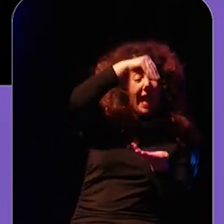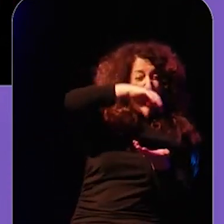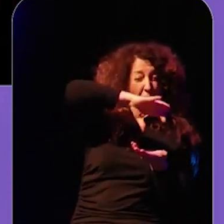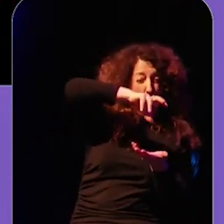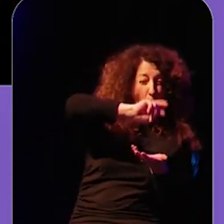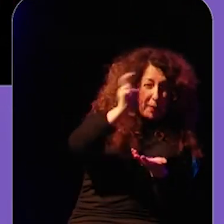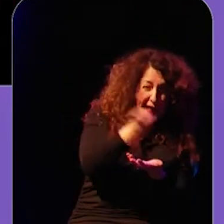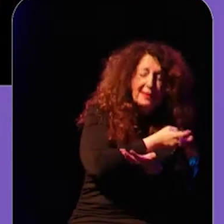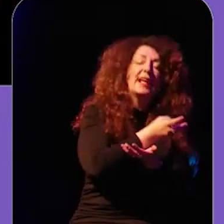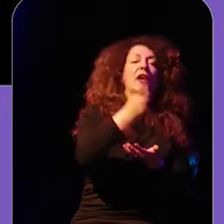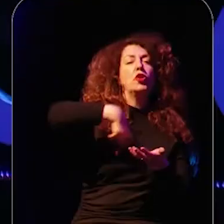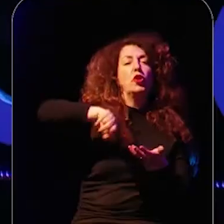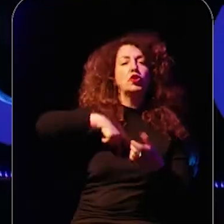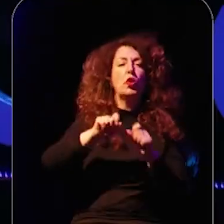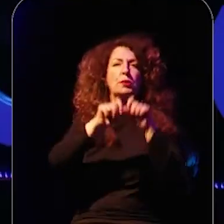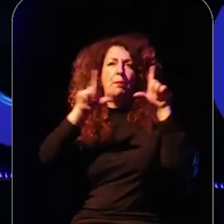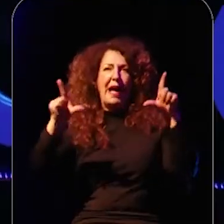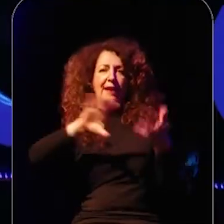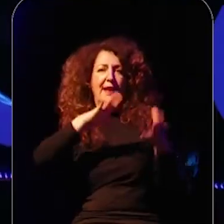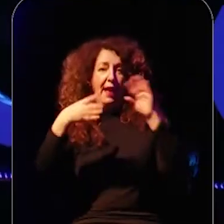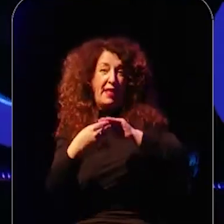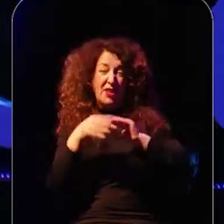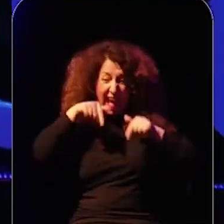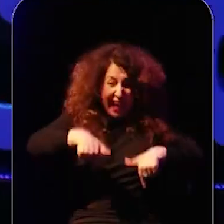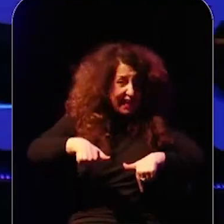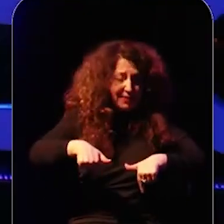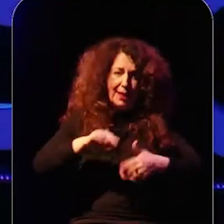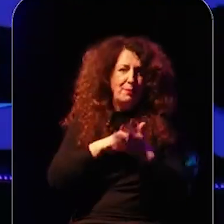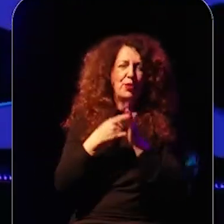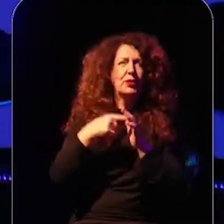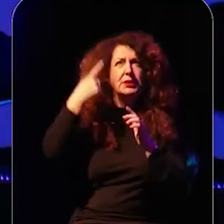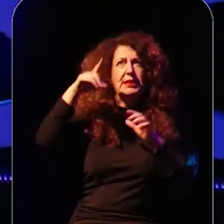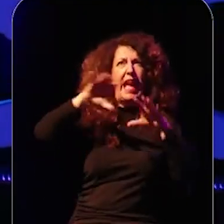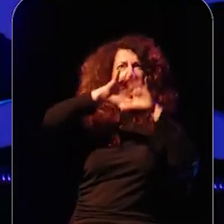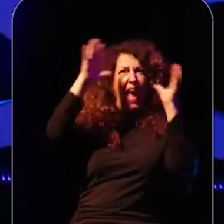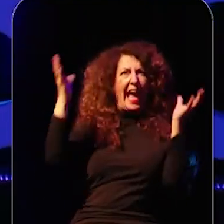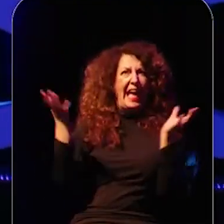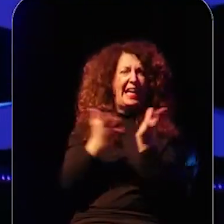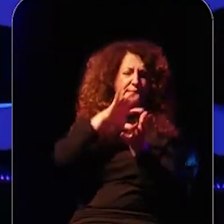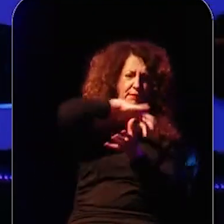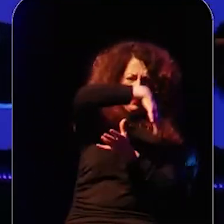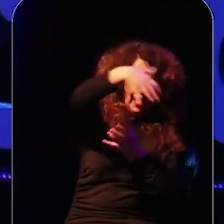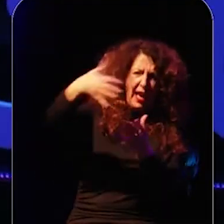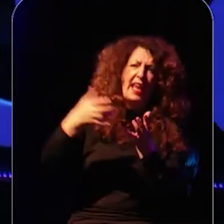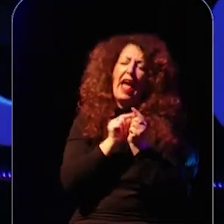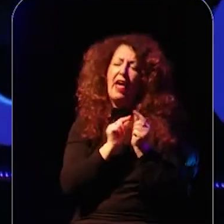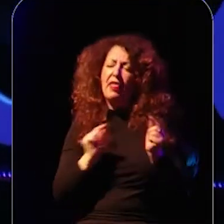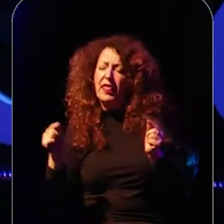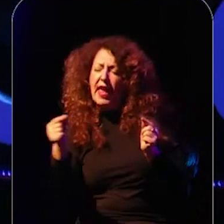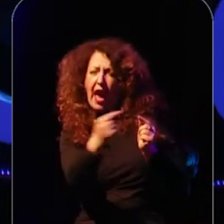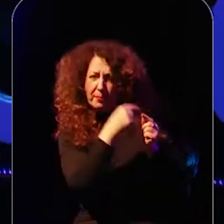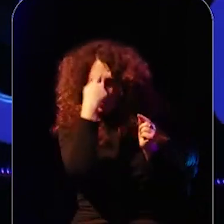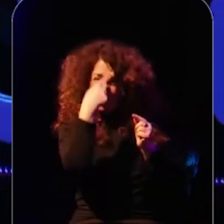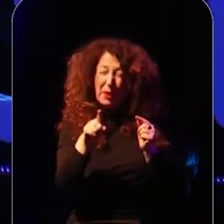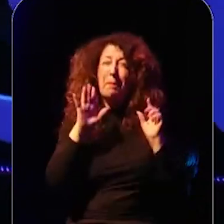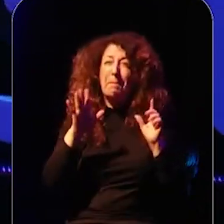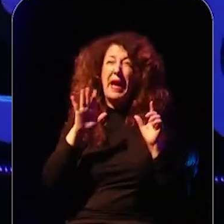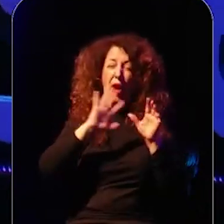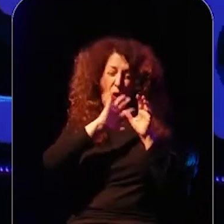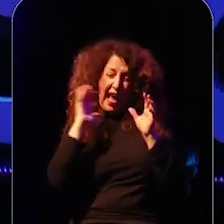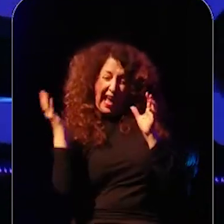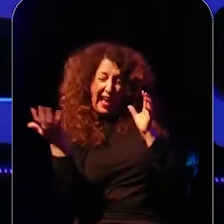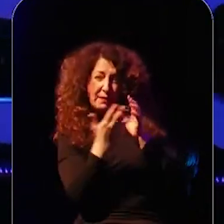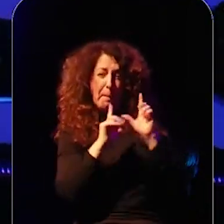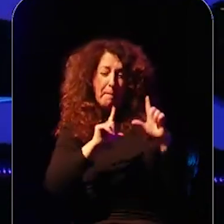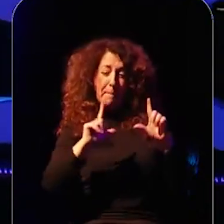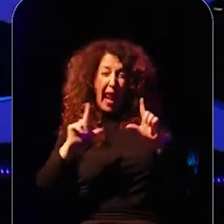pantalla. En este caso, ni siquiera la había. Se sabía que era una esfera, se sabía el diámetro, pero para hacer una esfera con pantallas planas se